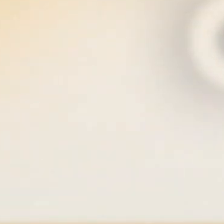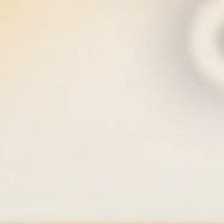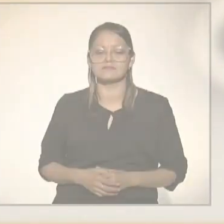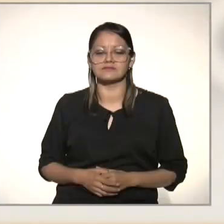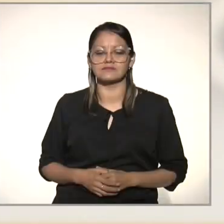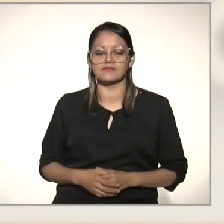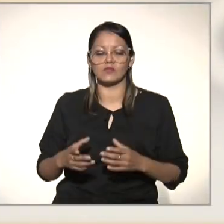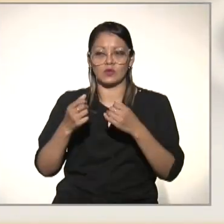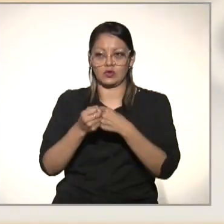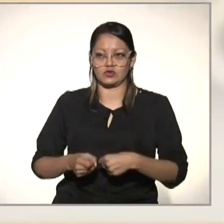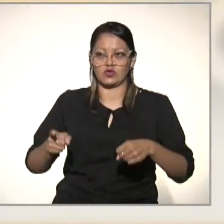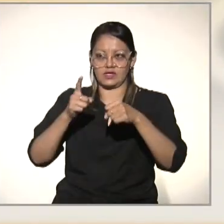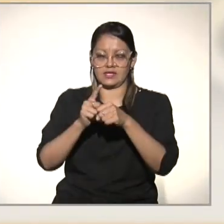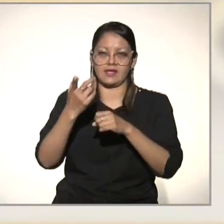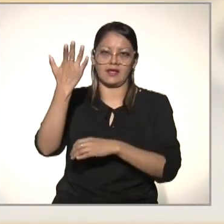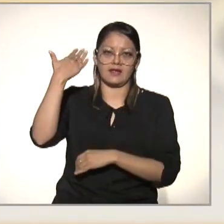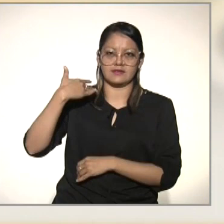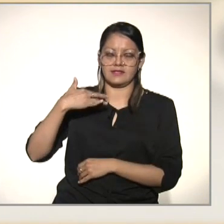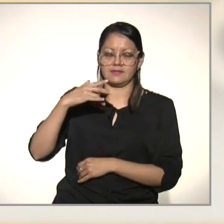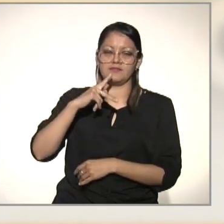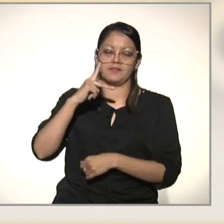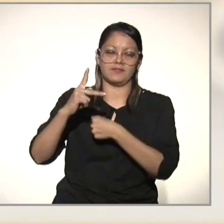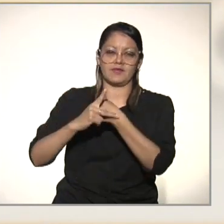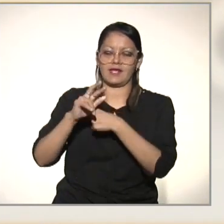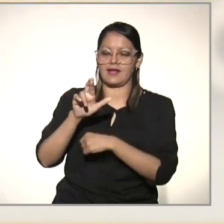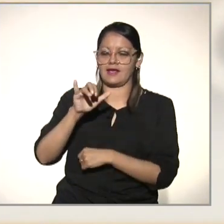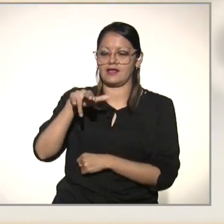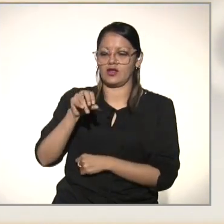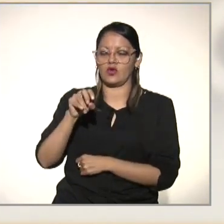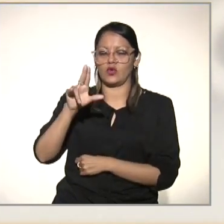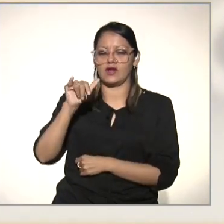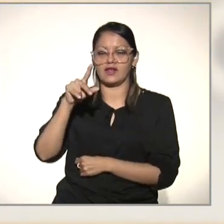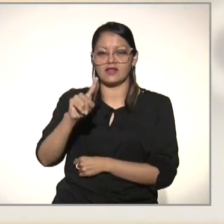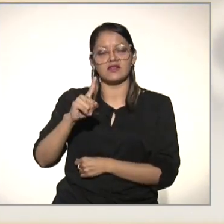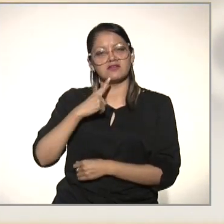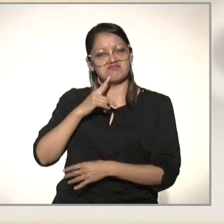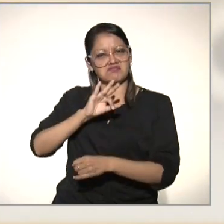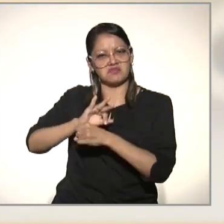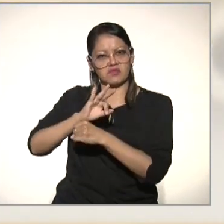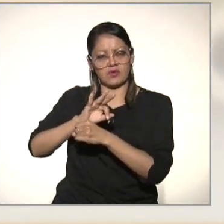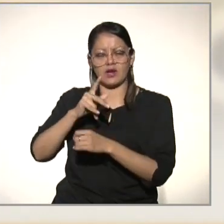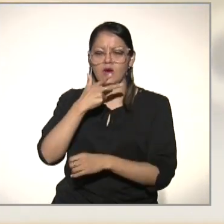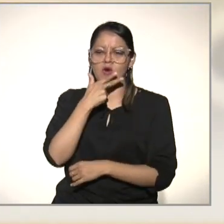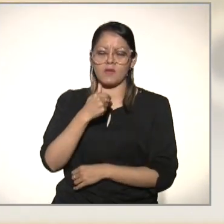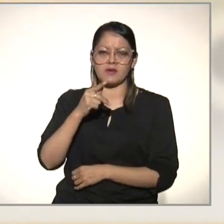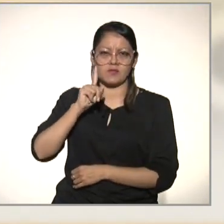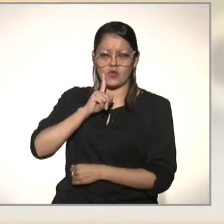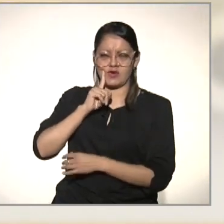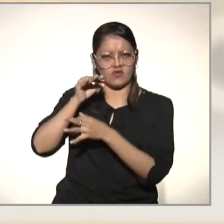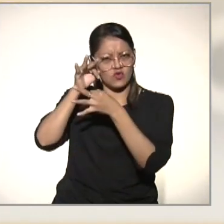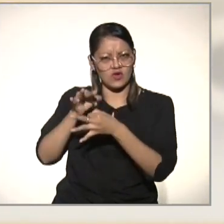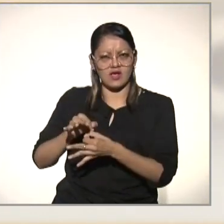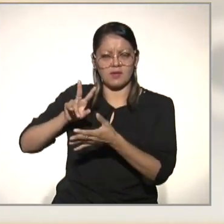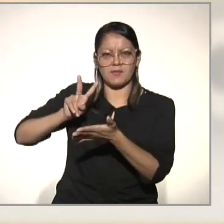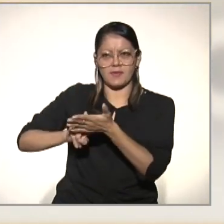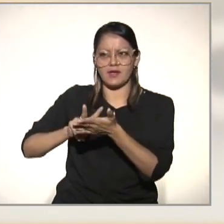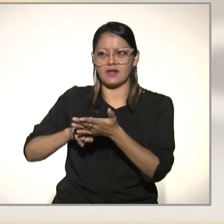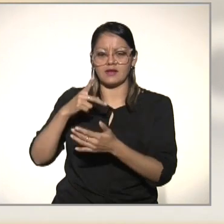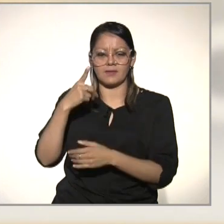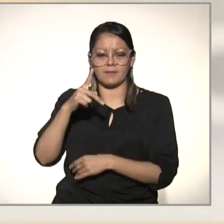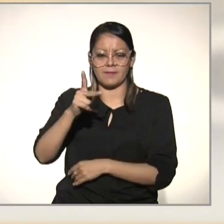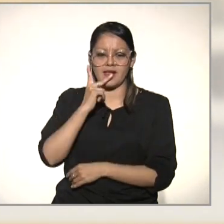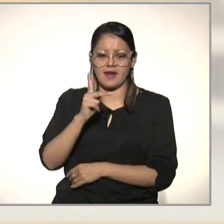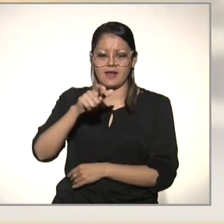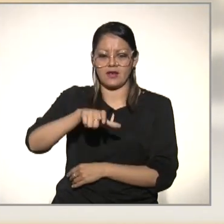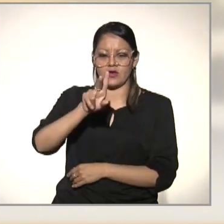En la sociedad victoriana del Reino Unido se defendía el valor de la heterosexualidad y la palabra queer